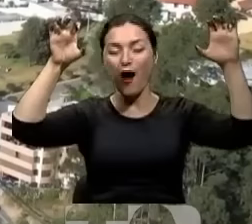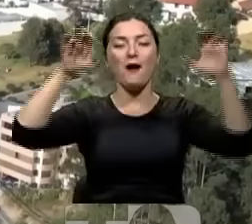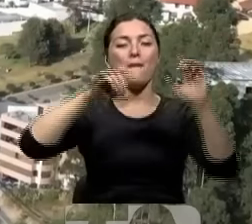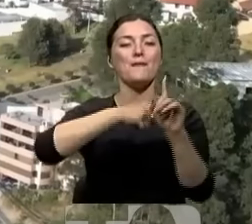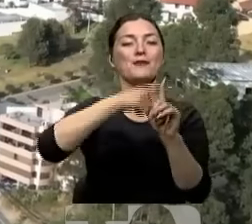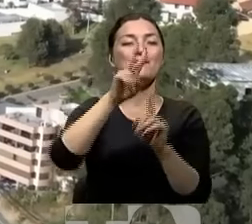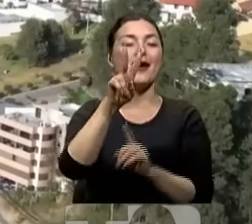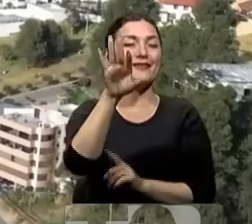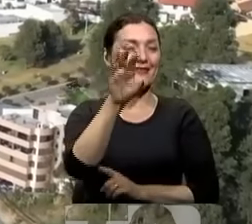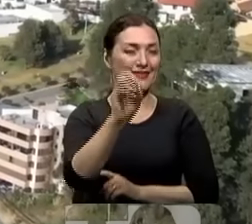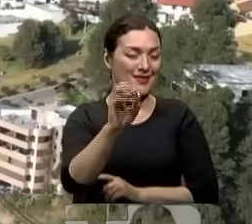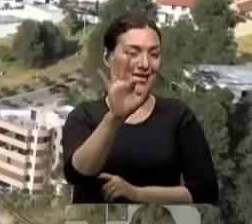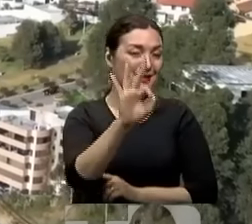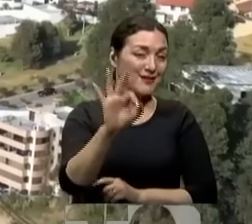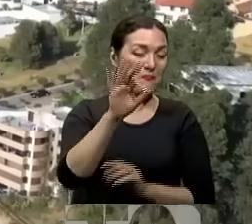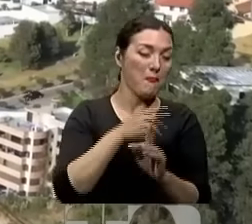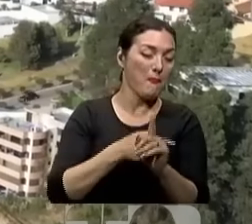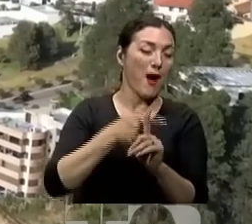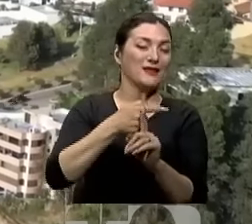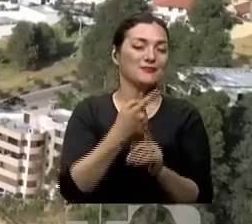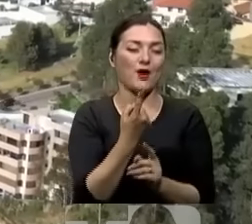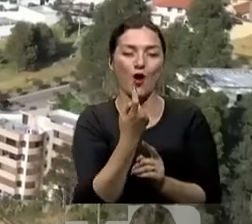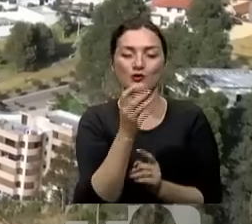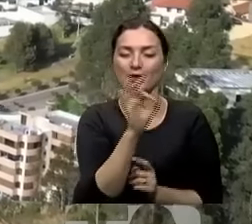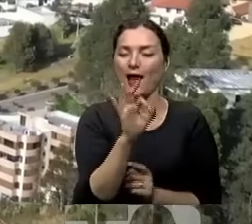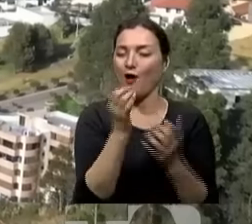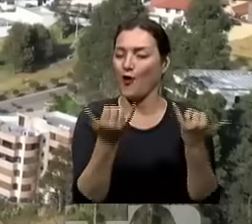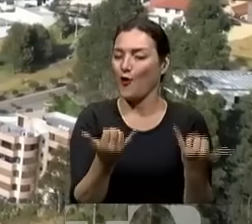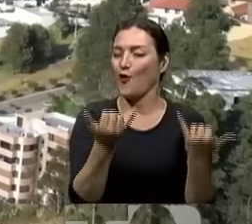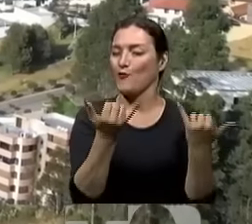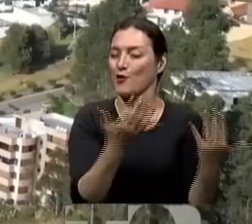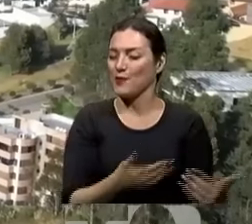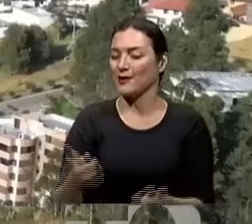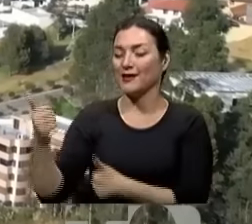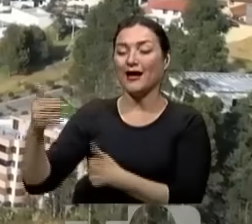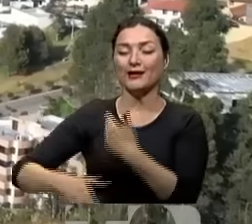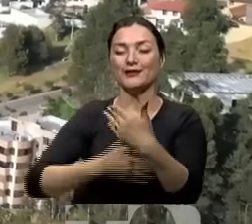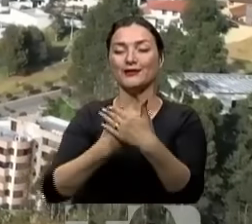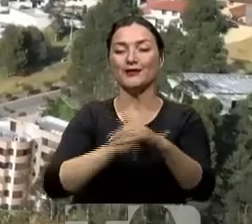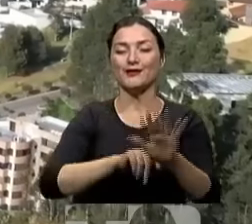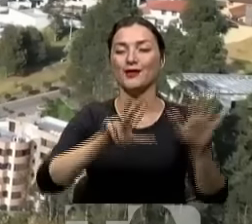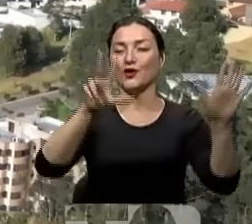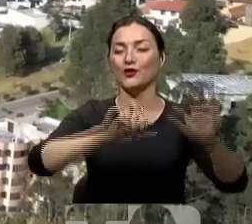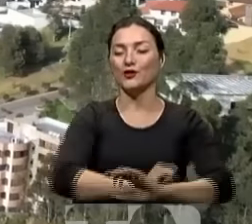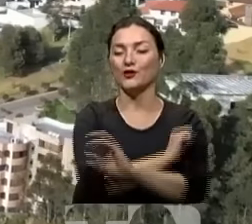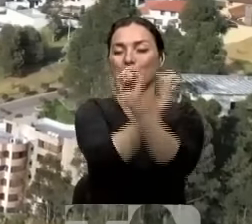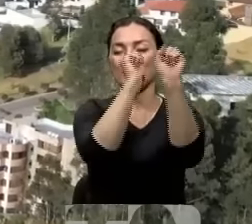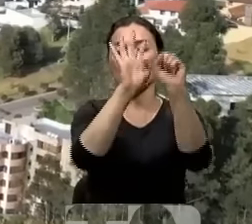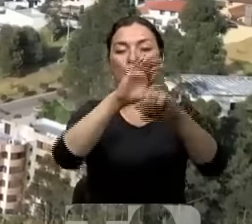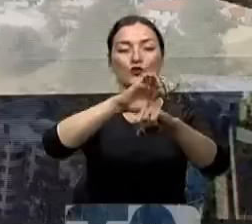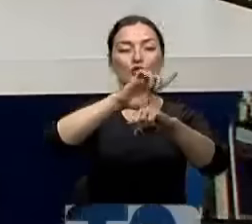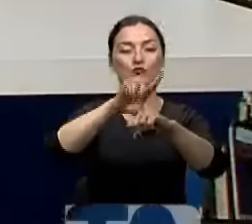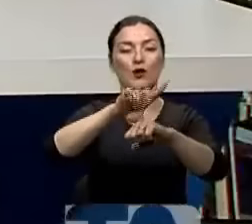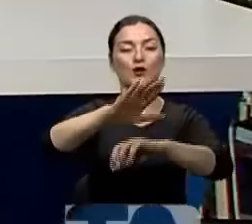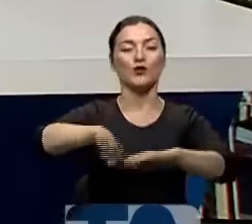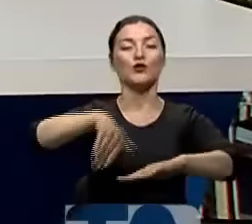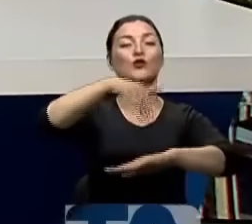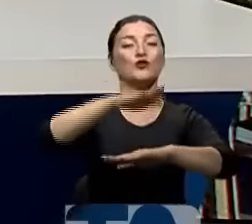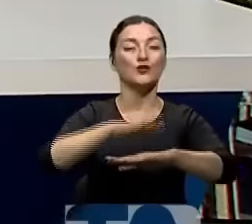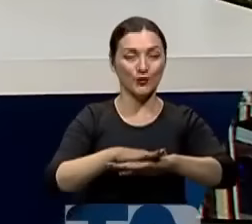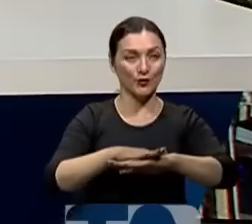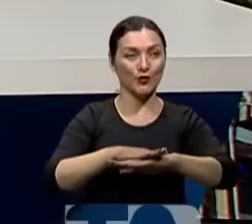tómalo en cuenta para que salga prevenido de casa. Les damos la bienvenida a todos ustedes cuando son las 8 de la mañana con 4 minutos y vamos a hablar precisamente